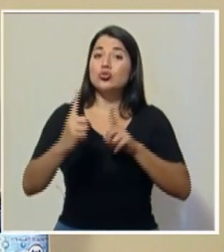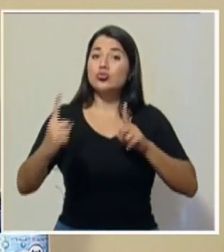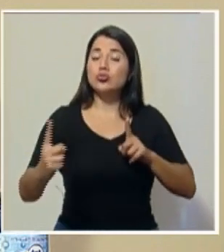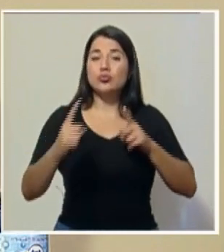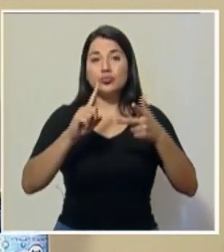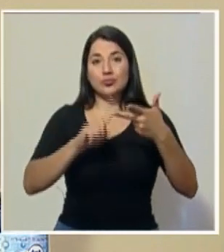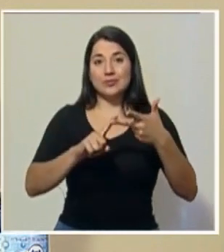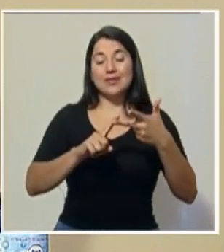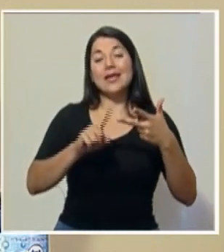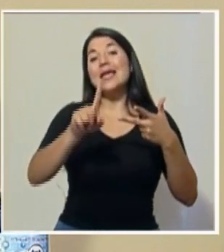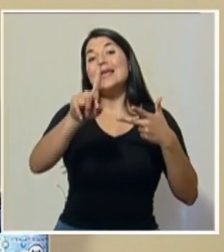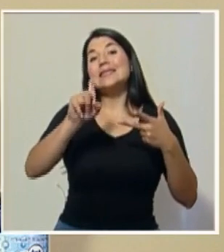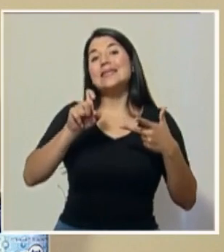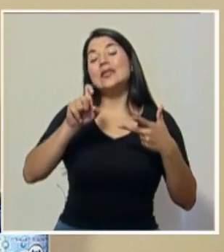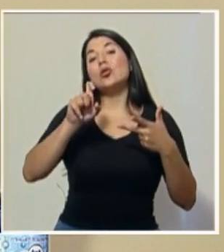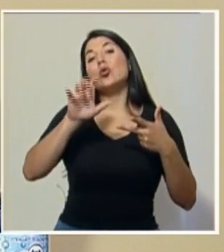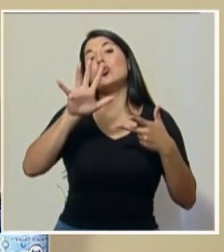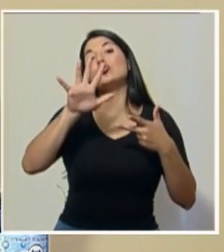distanciamiento y